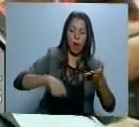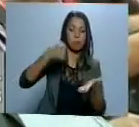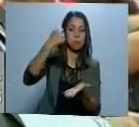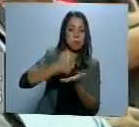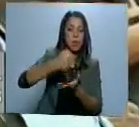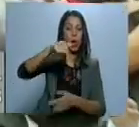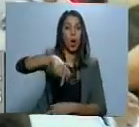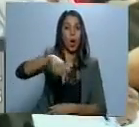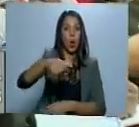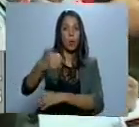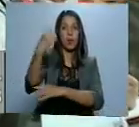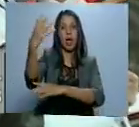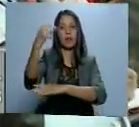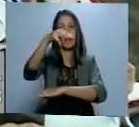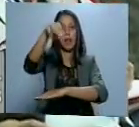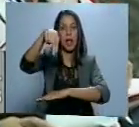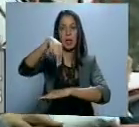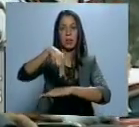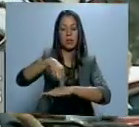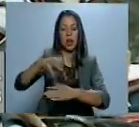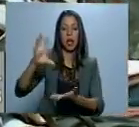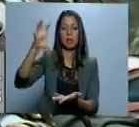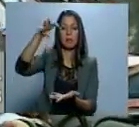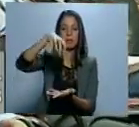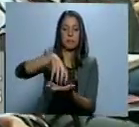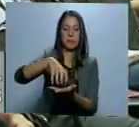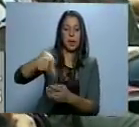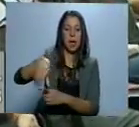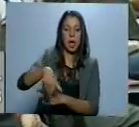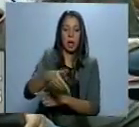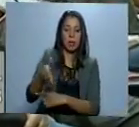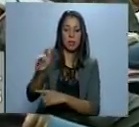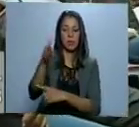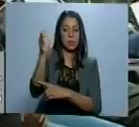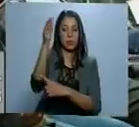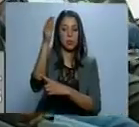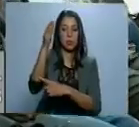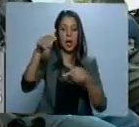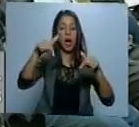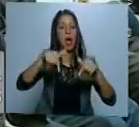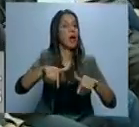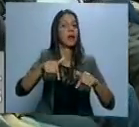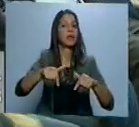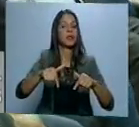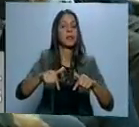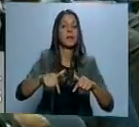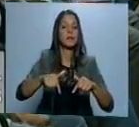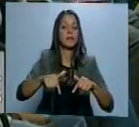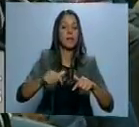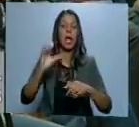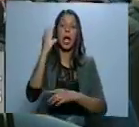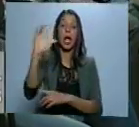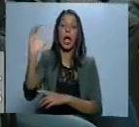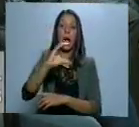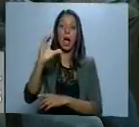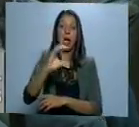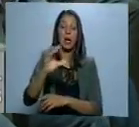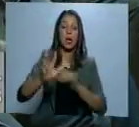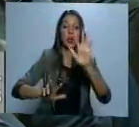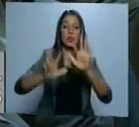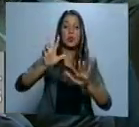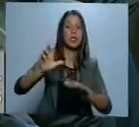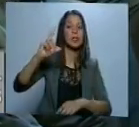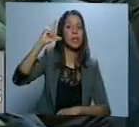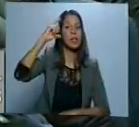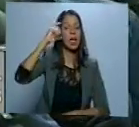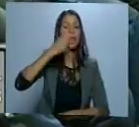hemiciclo protocolar del Palacio Federal Legislativo, sede de la Asamblea Nacional Constituyente, en Caracas, a los 13 días del mes